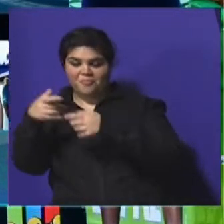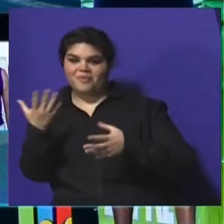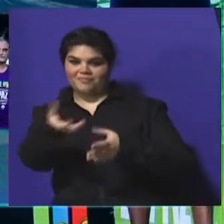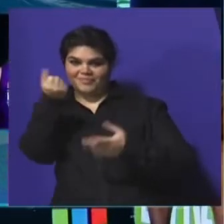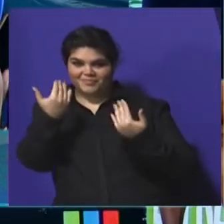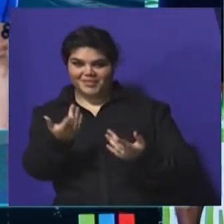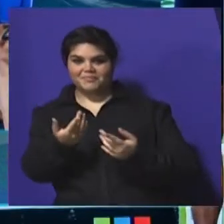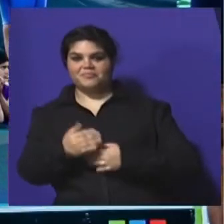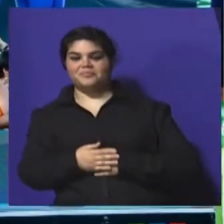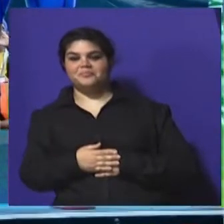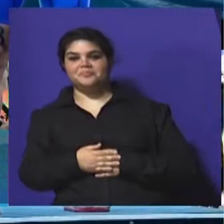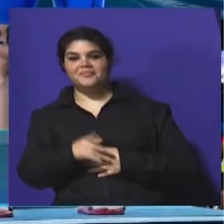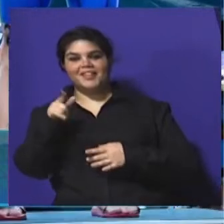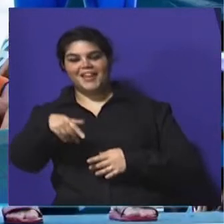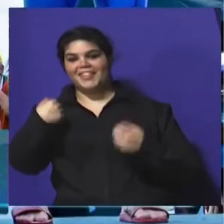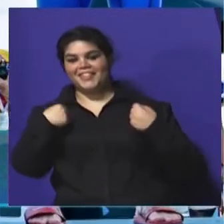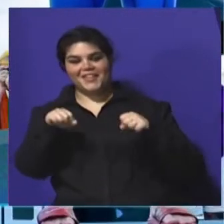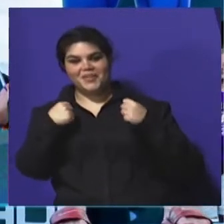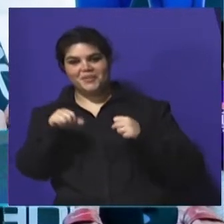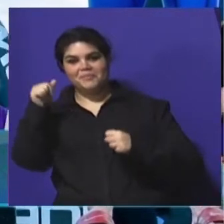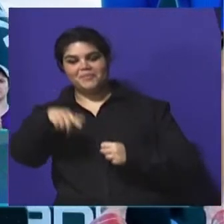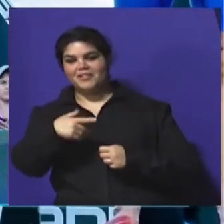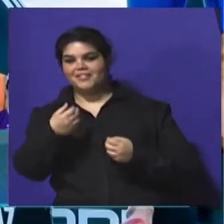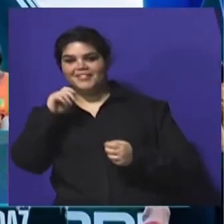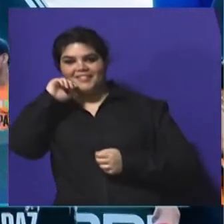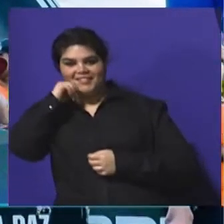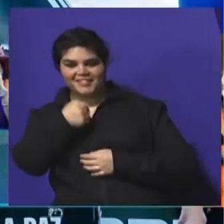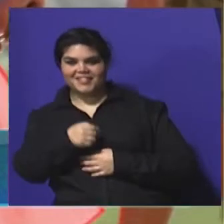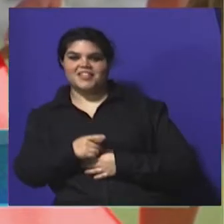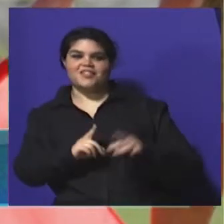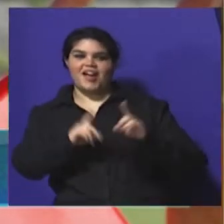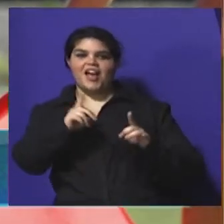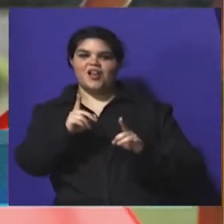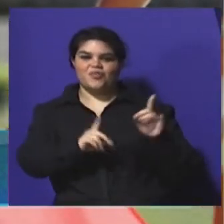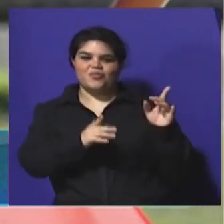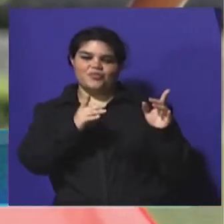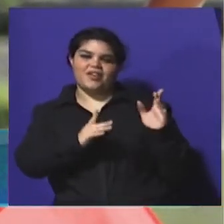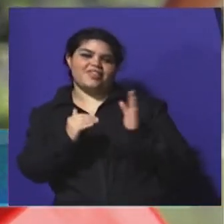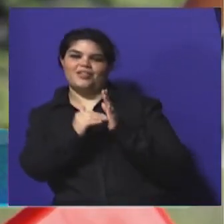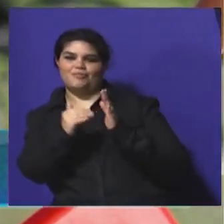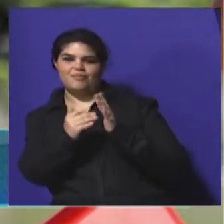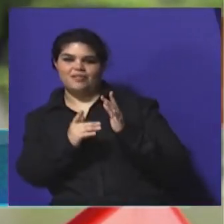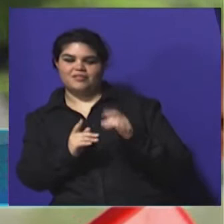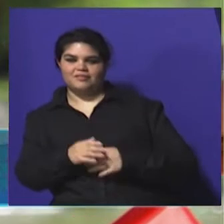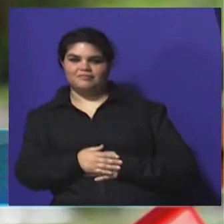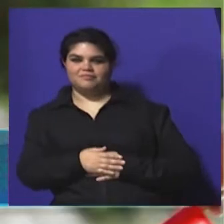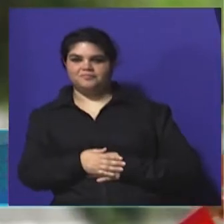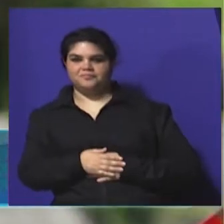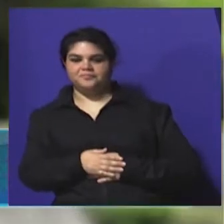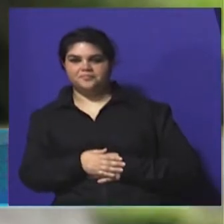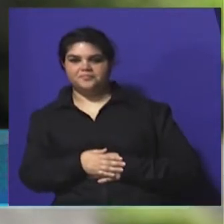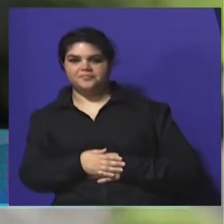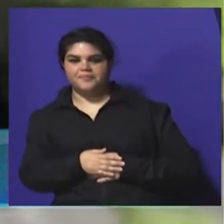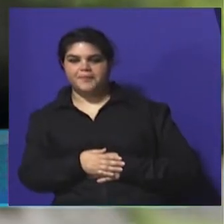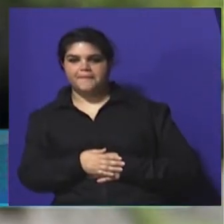que ha sido un deporte muy grato en algunas temporadas y todo lo contrario en otras como te